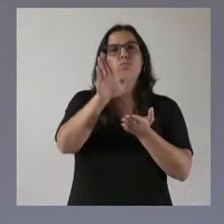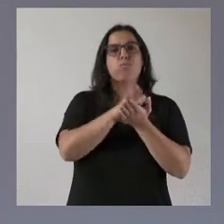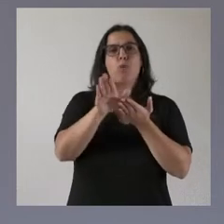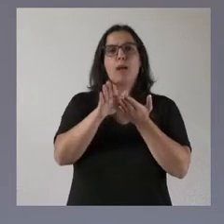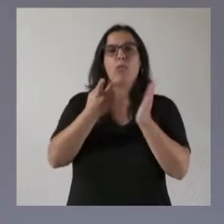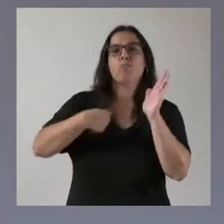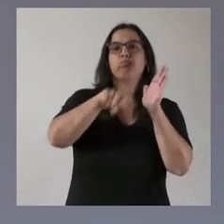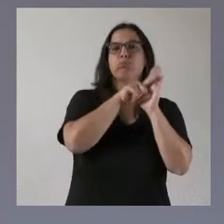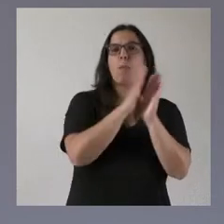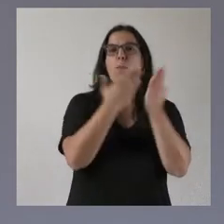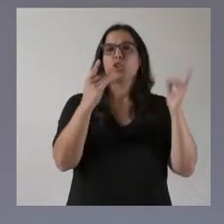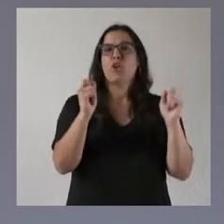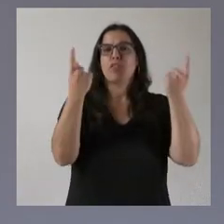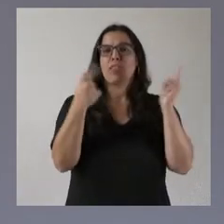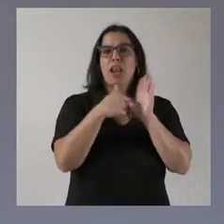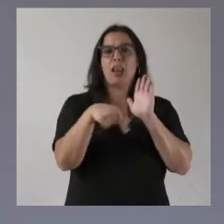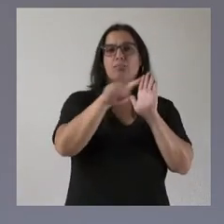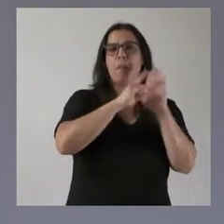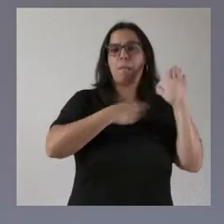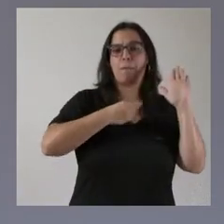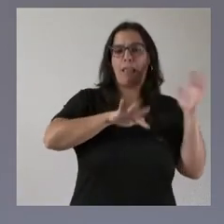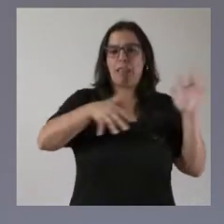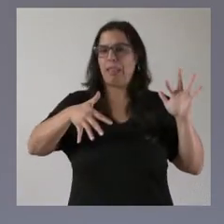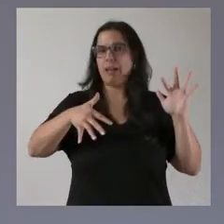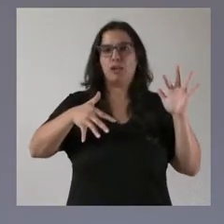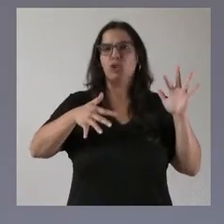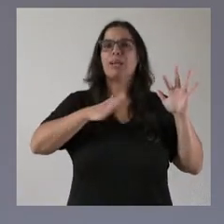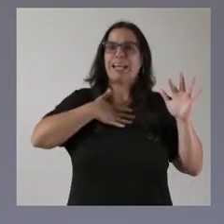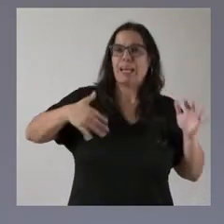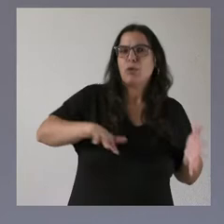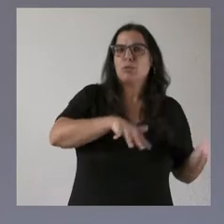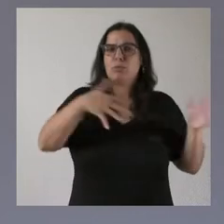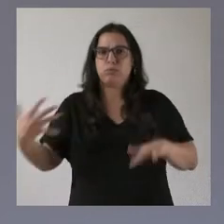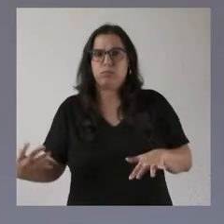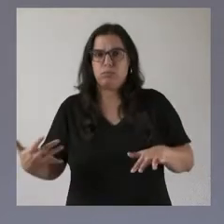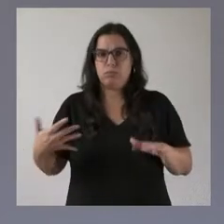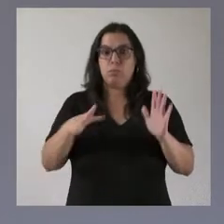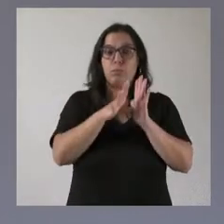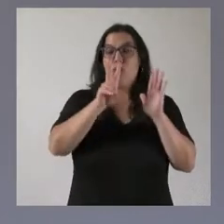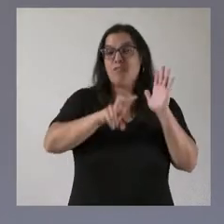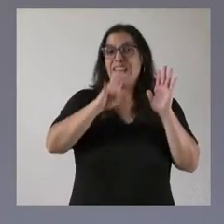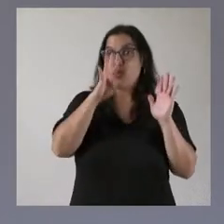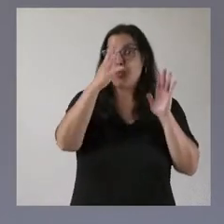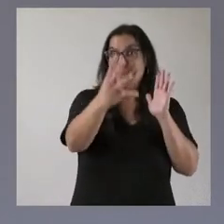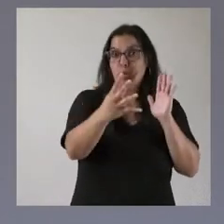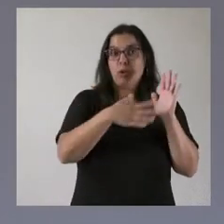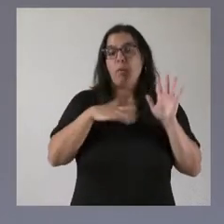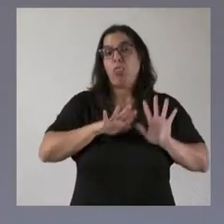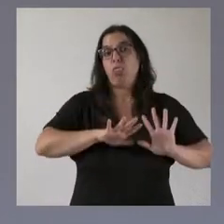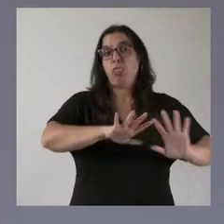el bocil en la publicación en el papel anclado en el tiempo Durante los cuatro años de periodo del plan